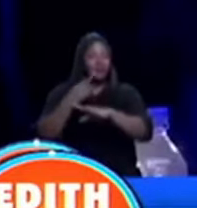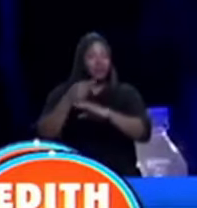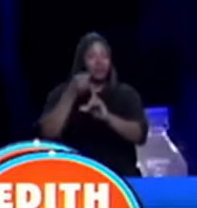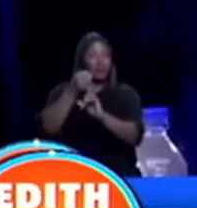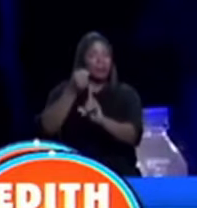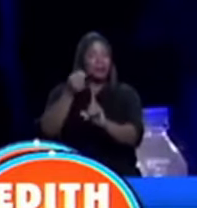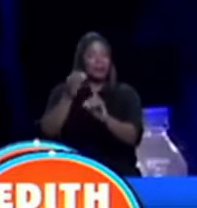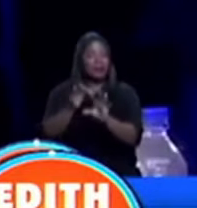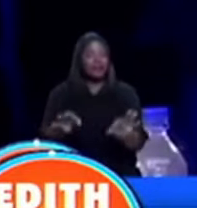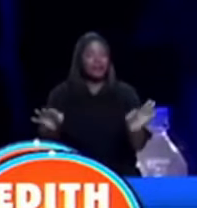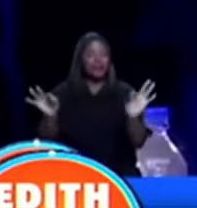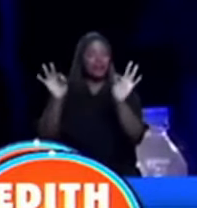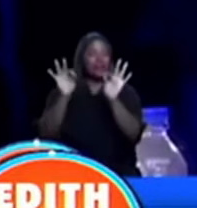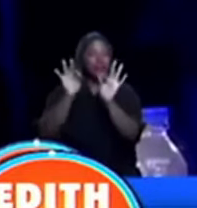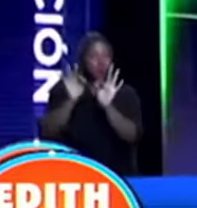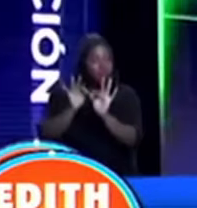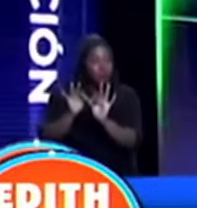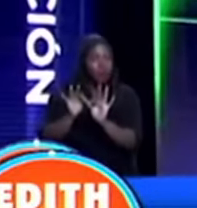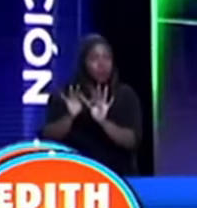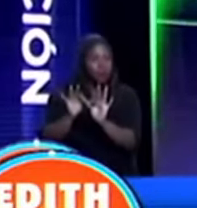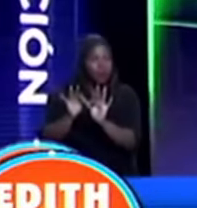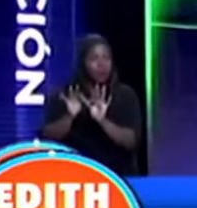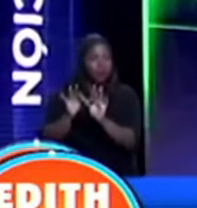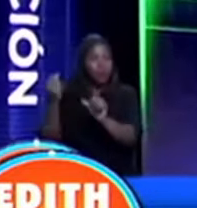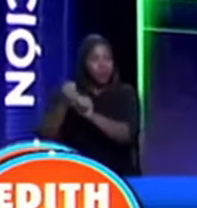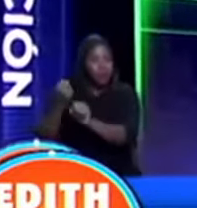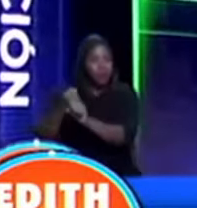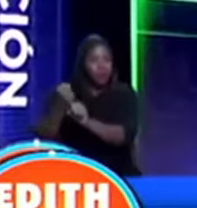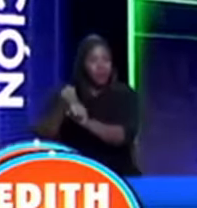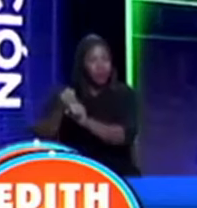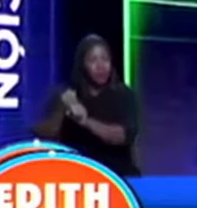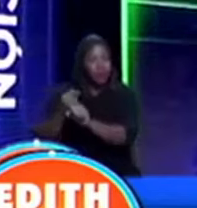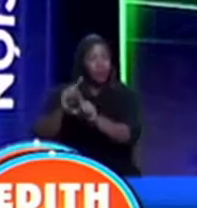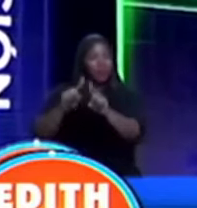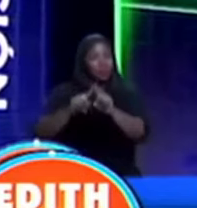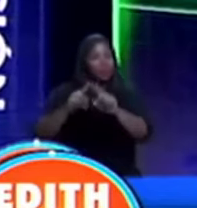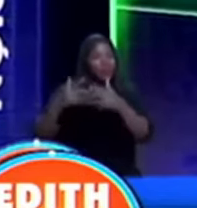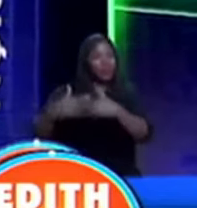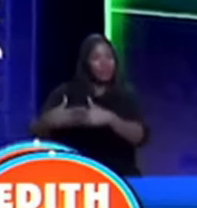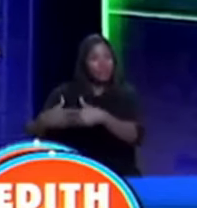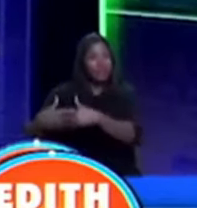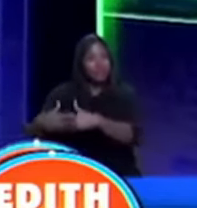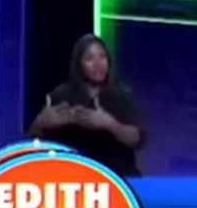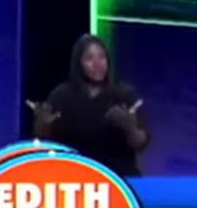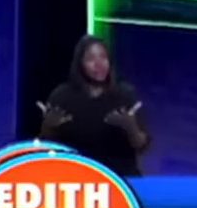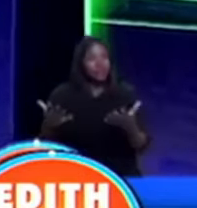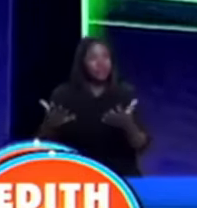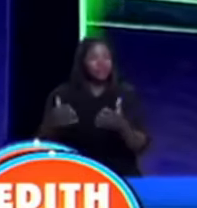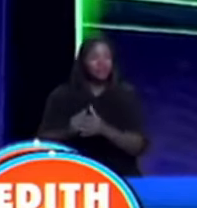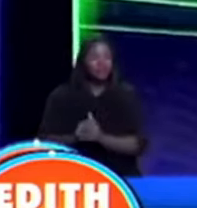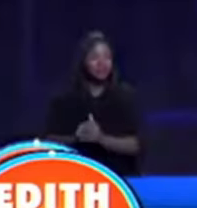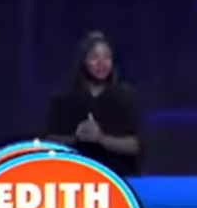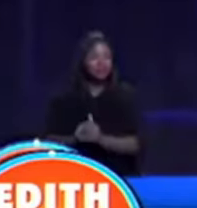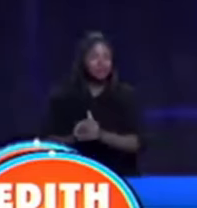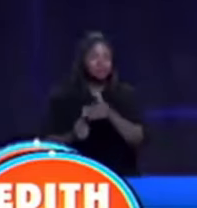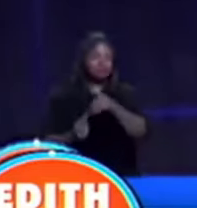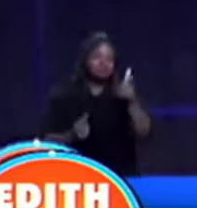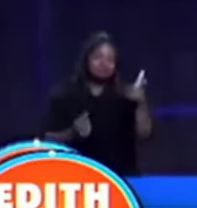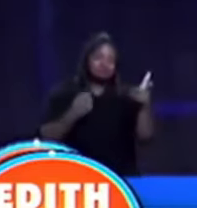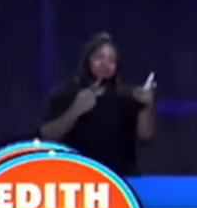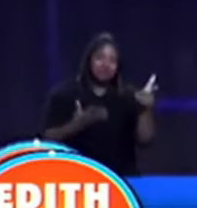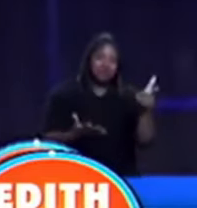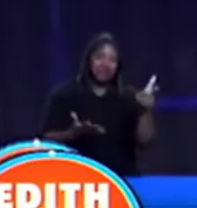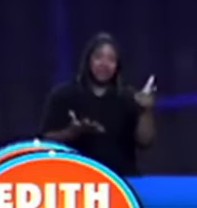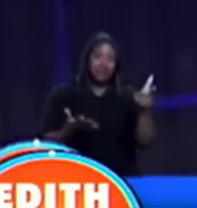un impacto importante en la mano de obra de diversos sectores? Iniciamos con usted, candidato Fernández. Bueno, en mi